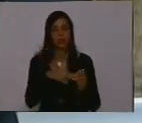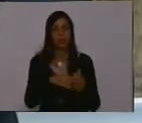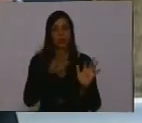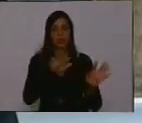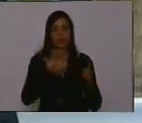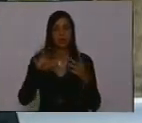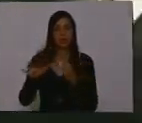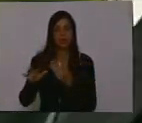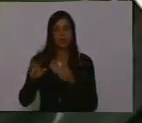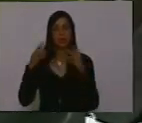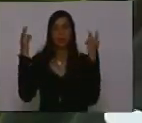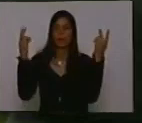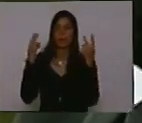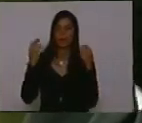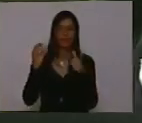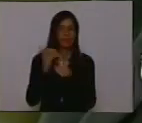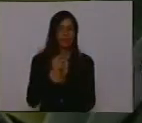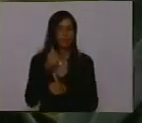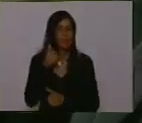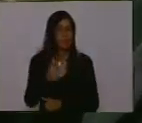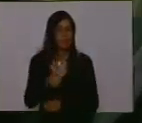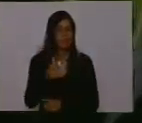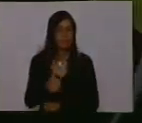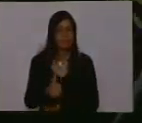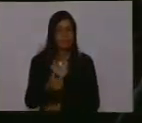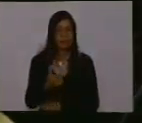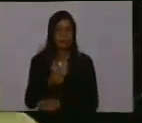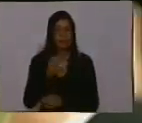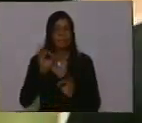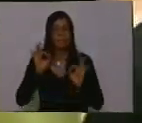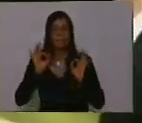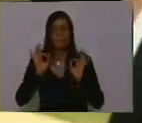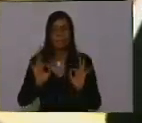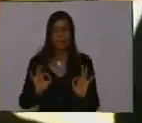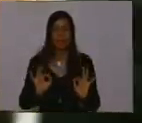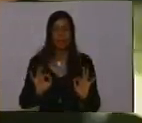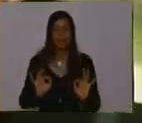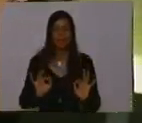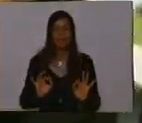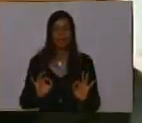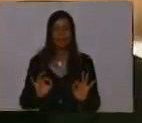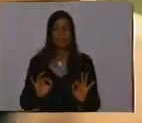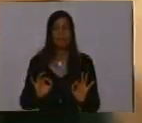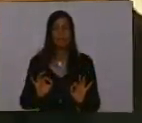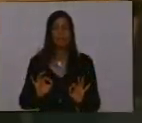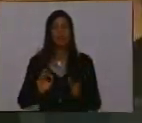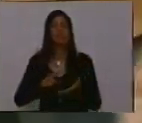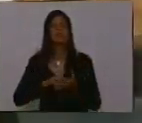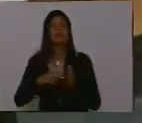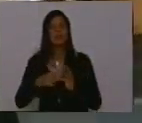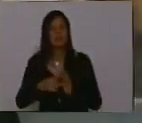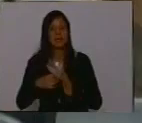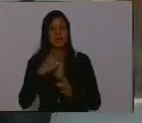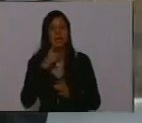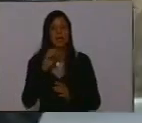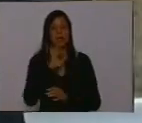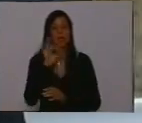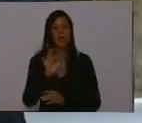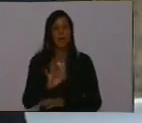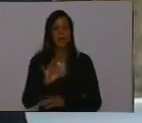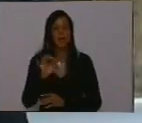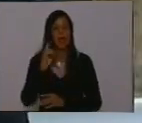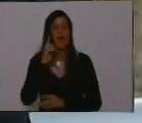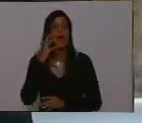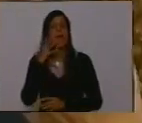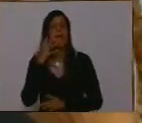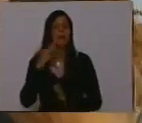fue exitoso, fue excelente, fue extraordinario y se constituyó en un ágora de luces